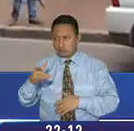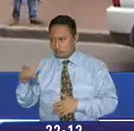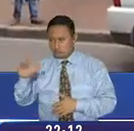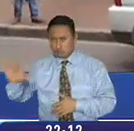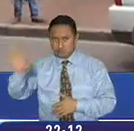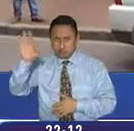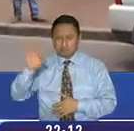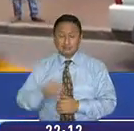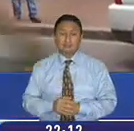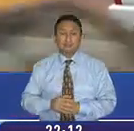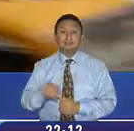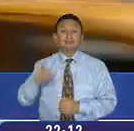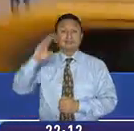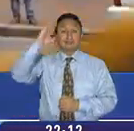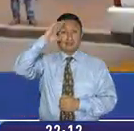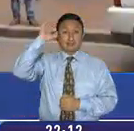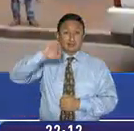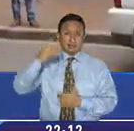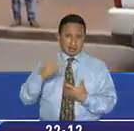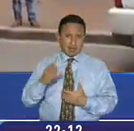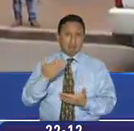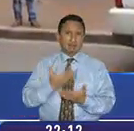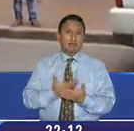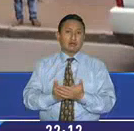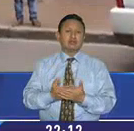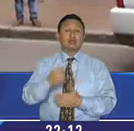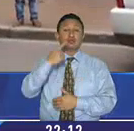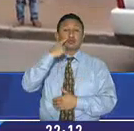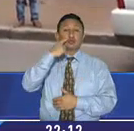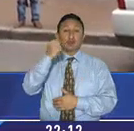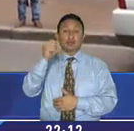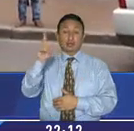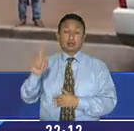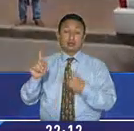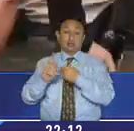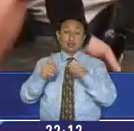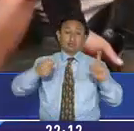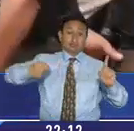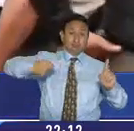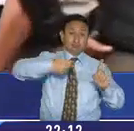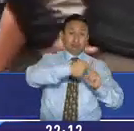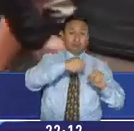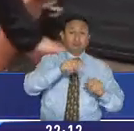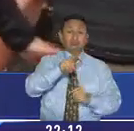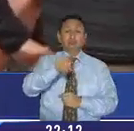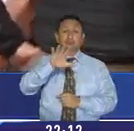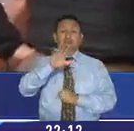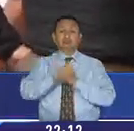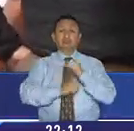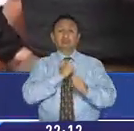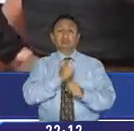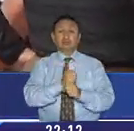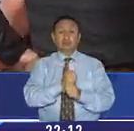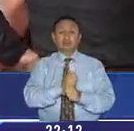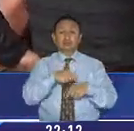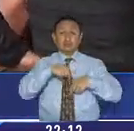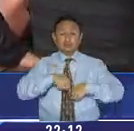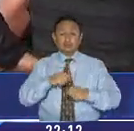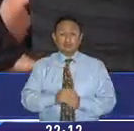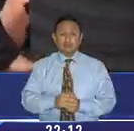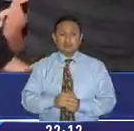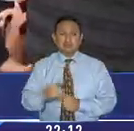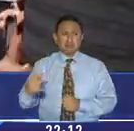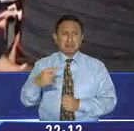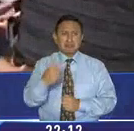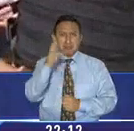de la policía, existen indicios de que el hombre quien habría cometido este hecho tiene 25 años y estuvo buscando algo para llevarse y,